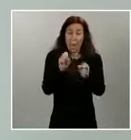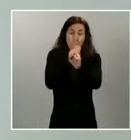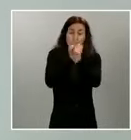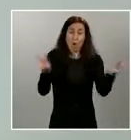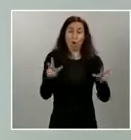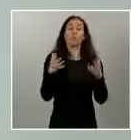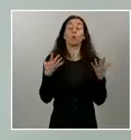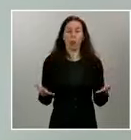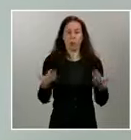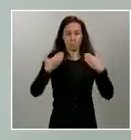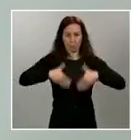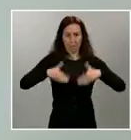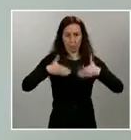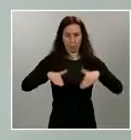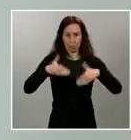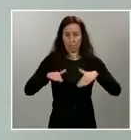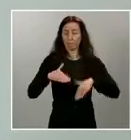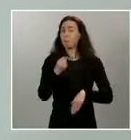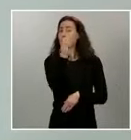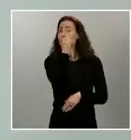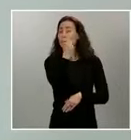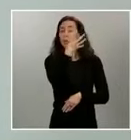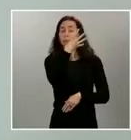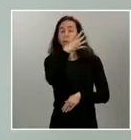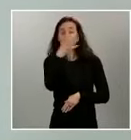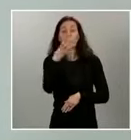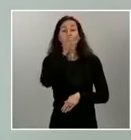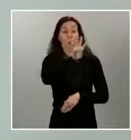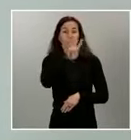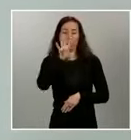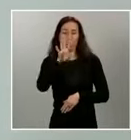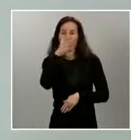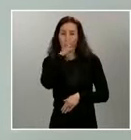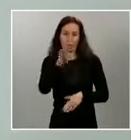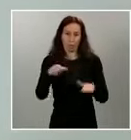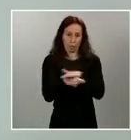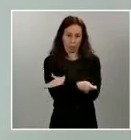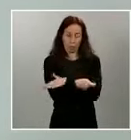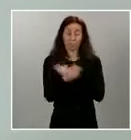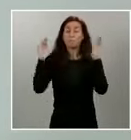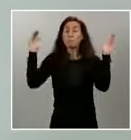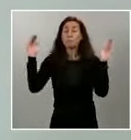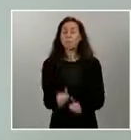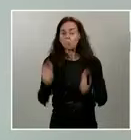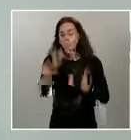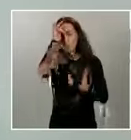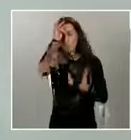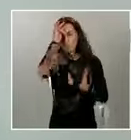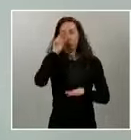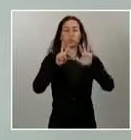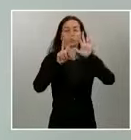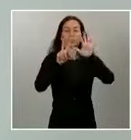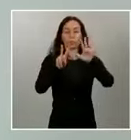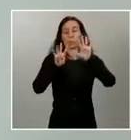con 1.444 denuncias, y el de menor el domingo, con 797.